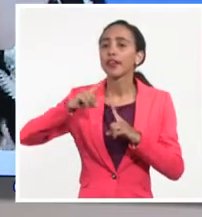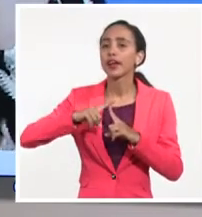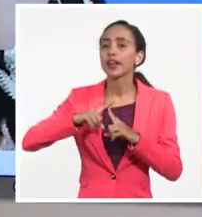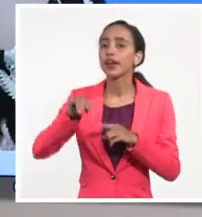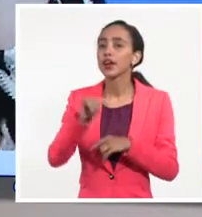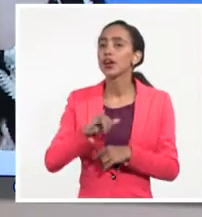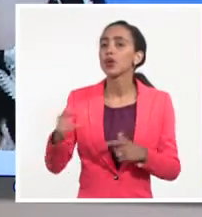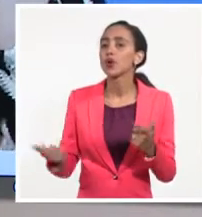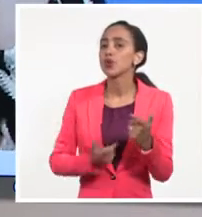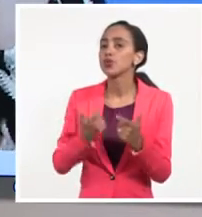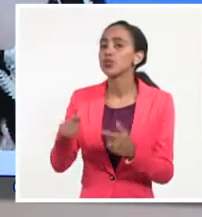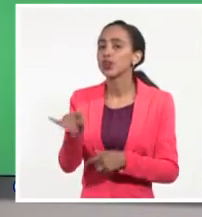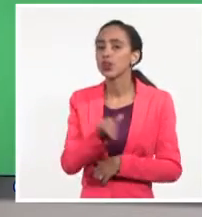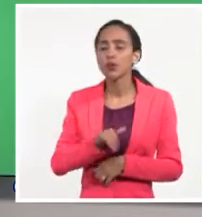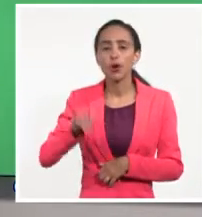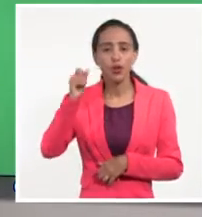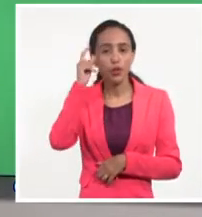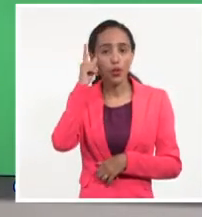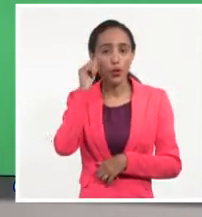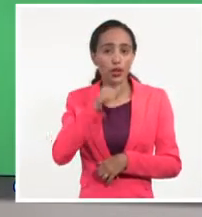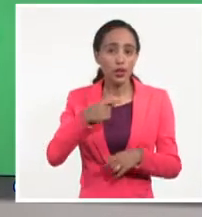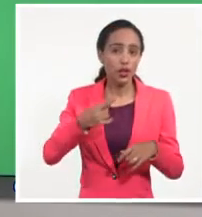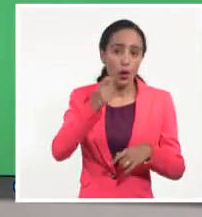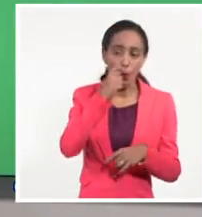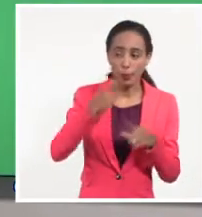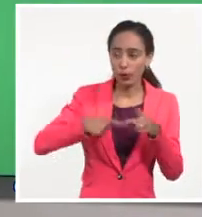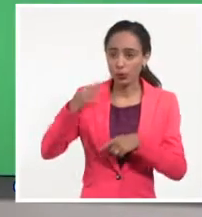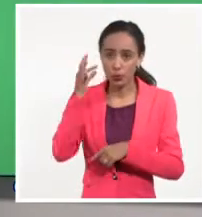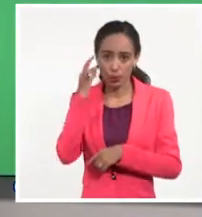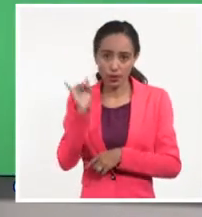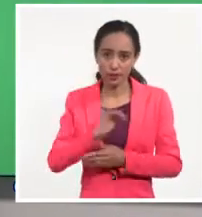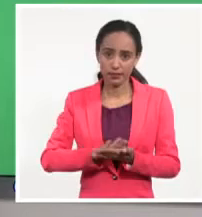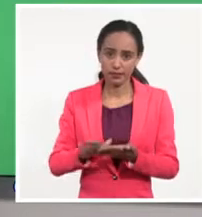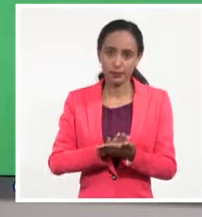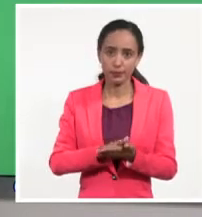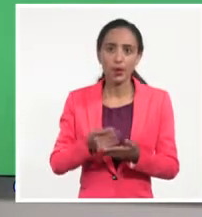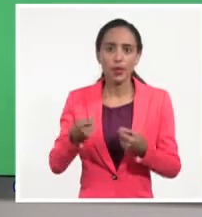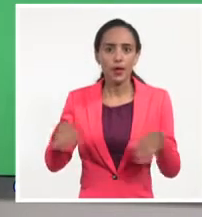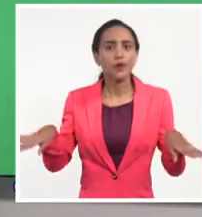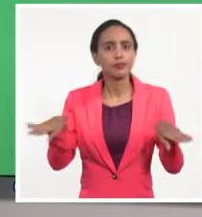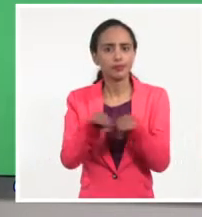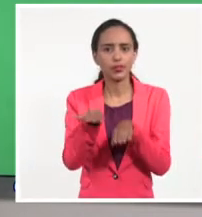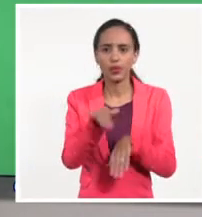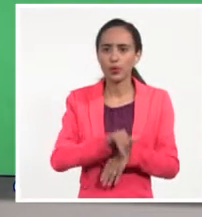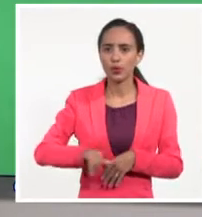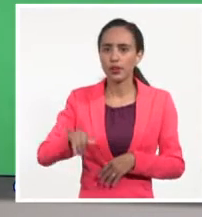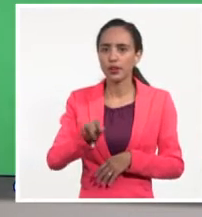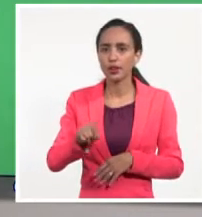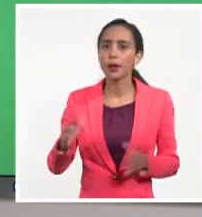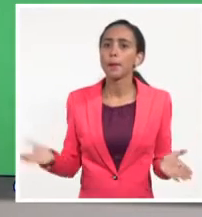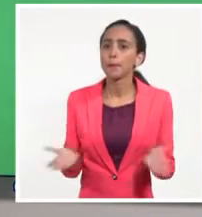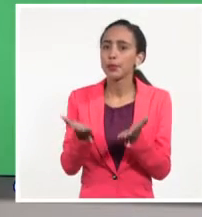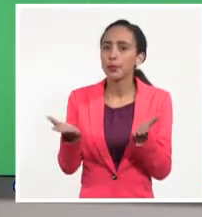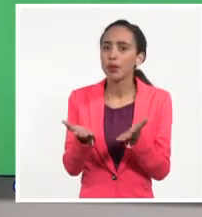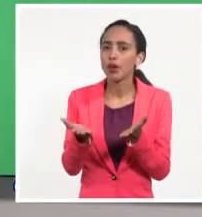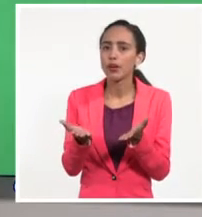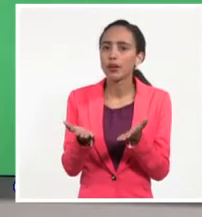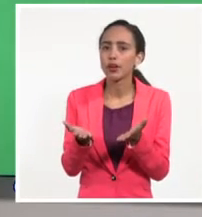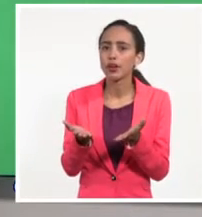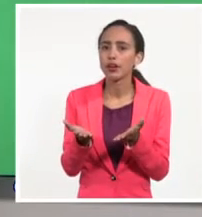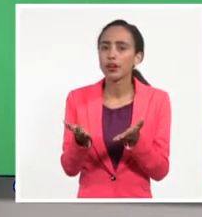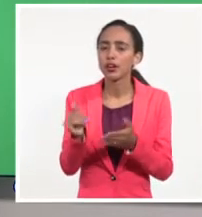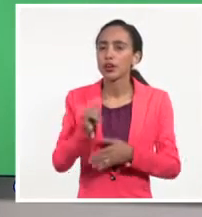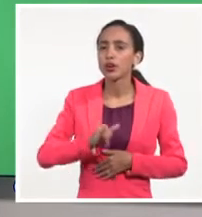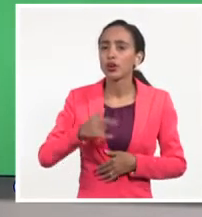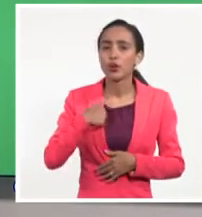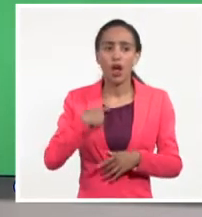término peyorativo e inventado que le ponen a todo lo que intente ir en contra del patriarcado, y es una voz que promueve de frente la homofobia y